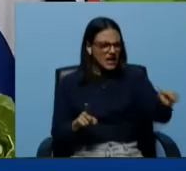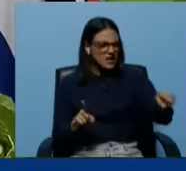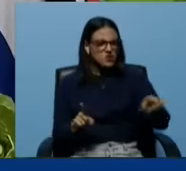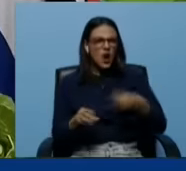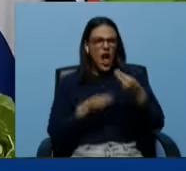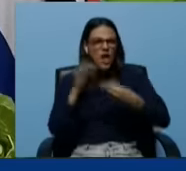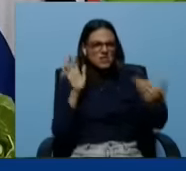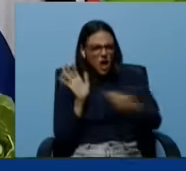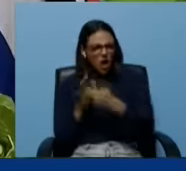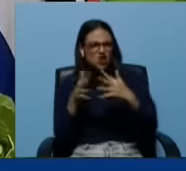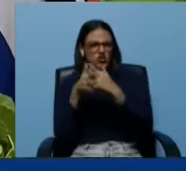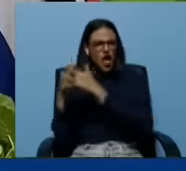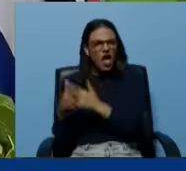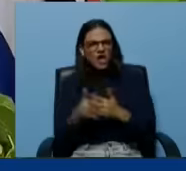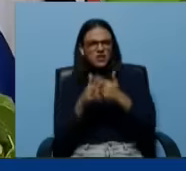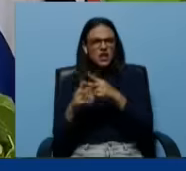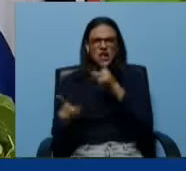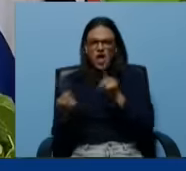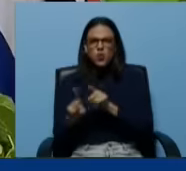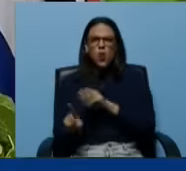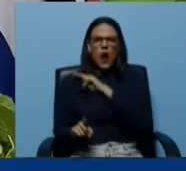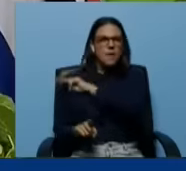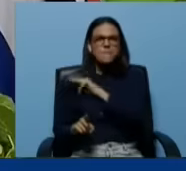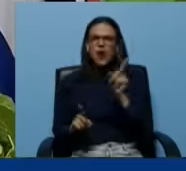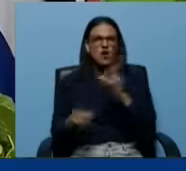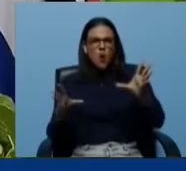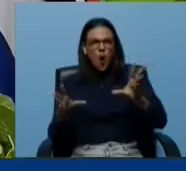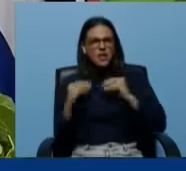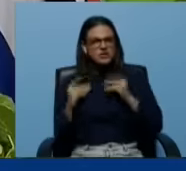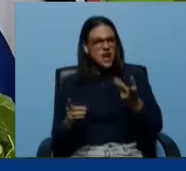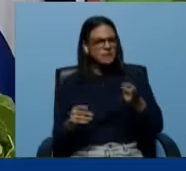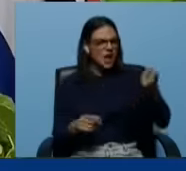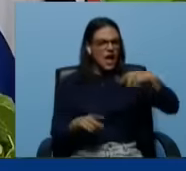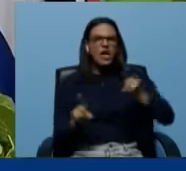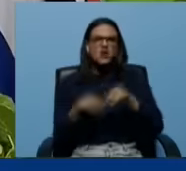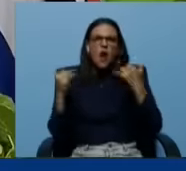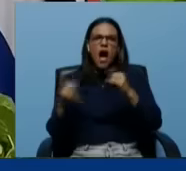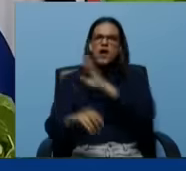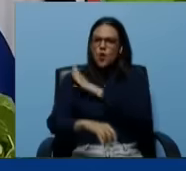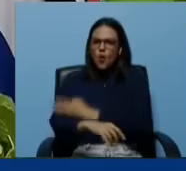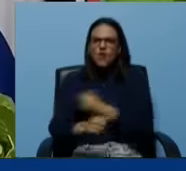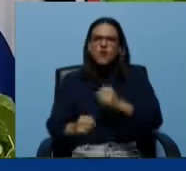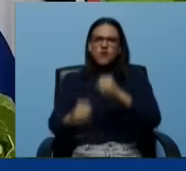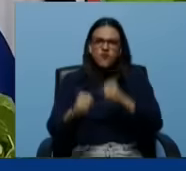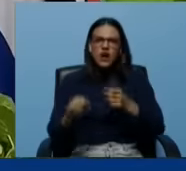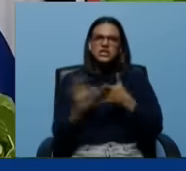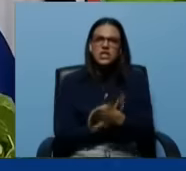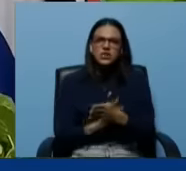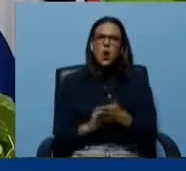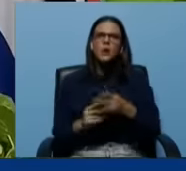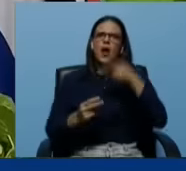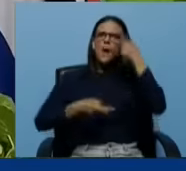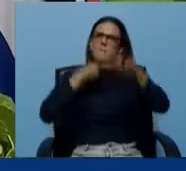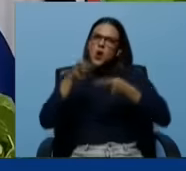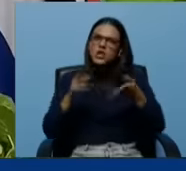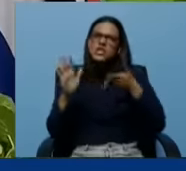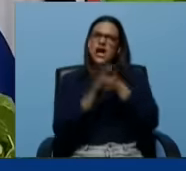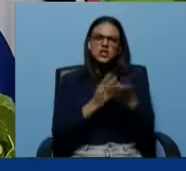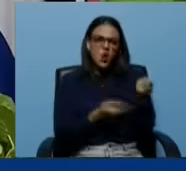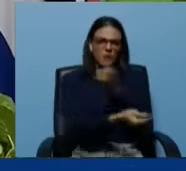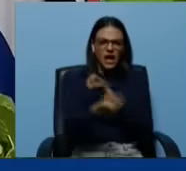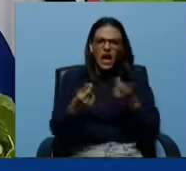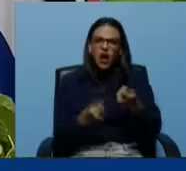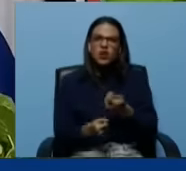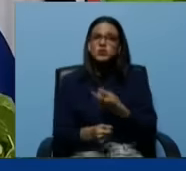potencia moral, una potencia política, una potencia económica, sobre todo eso,